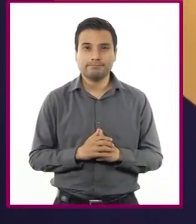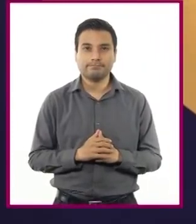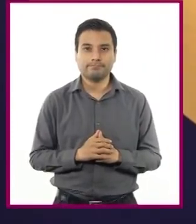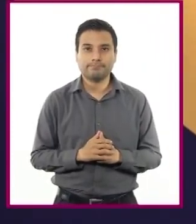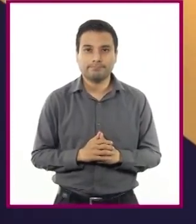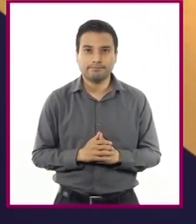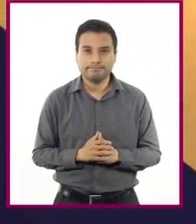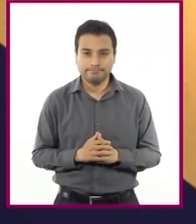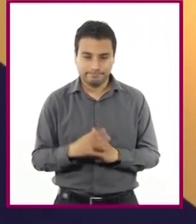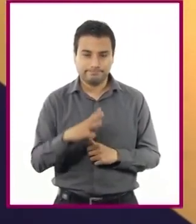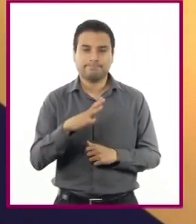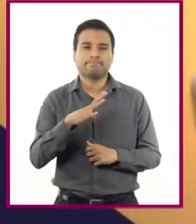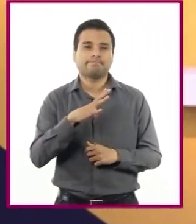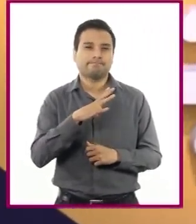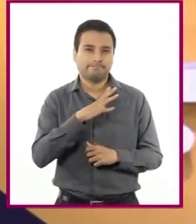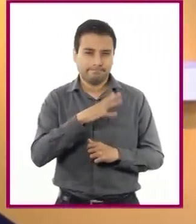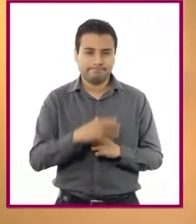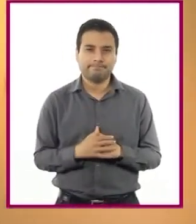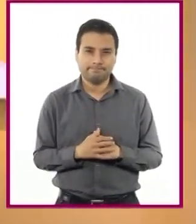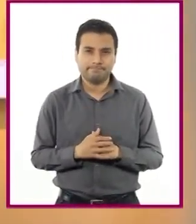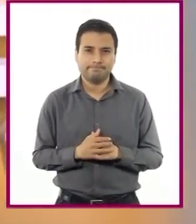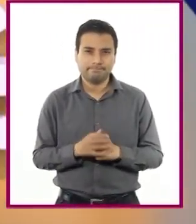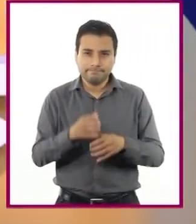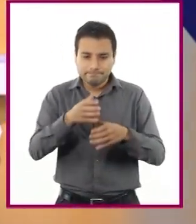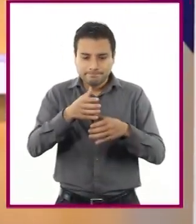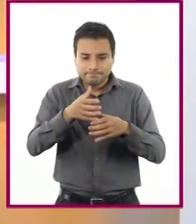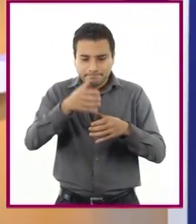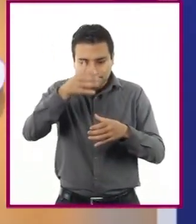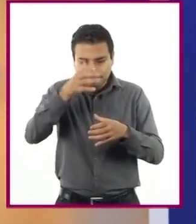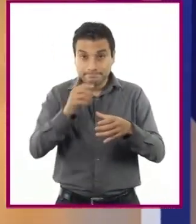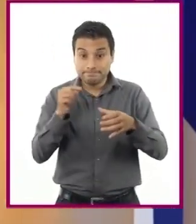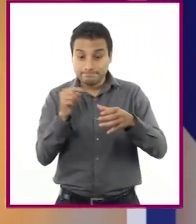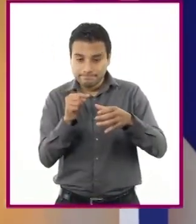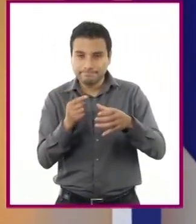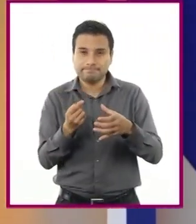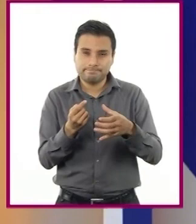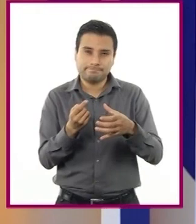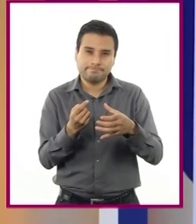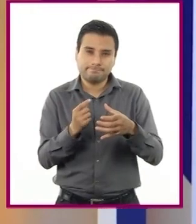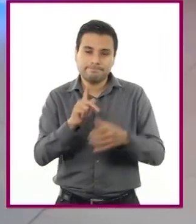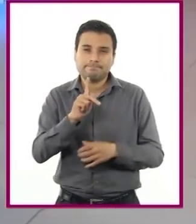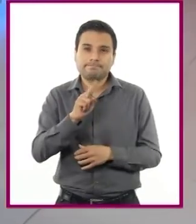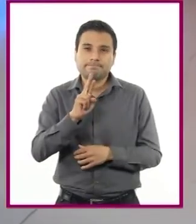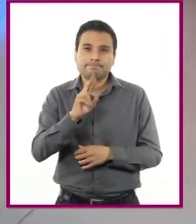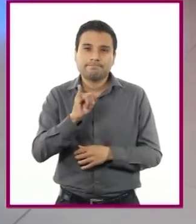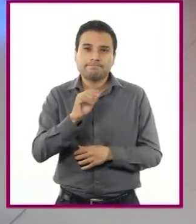Existen muchos recipientes con forma de prismas rectos que contienen cosas o sustancias.